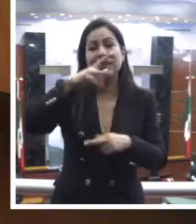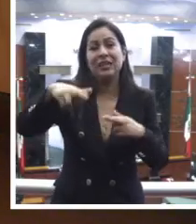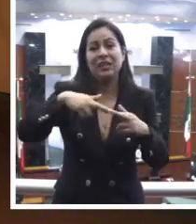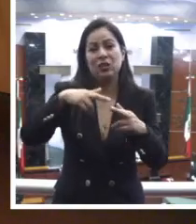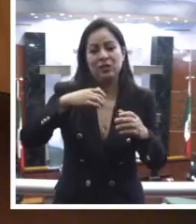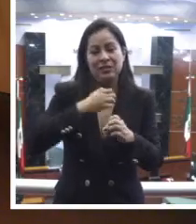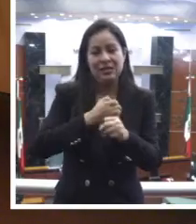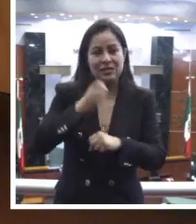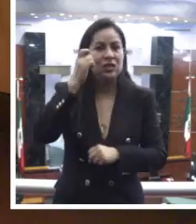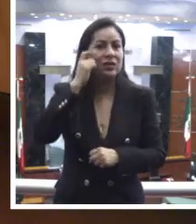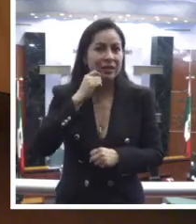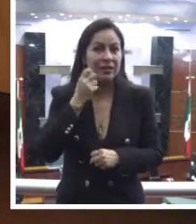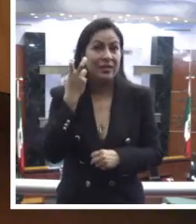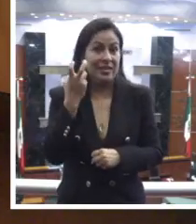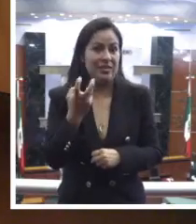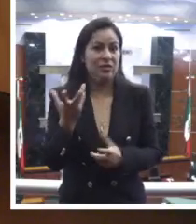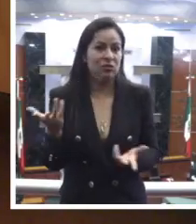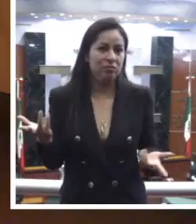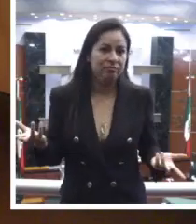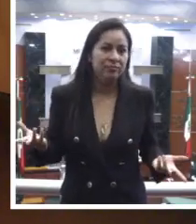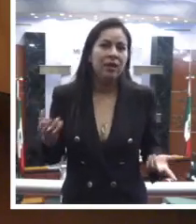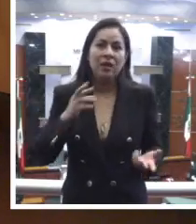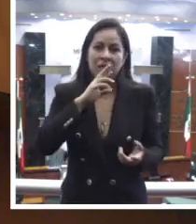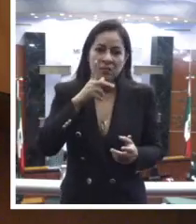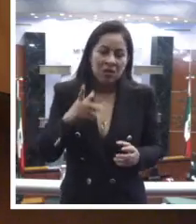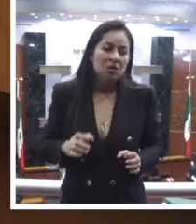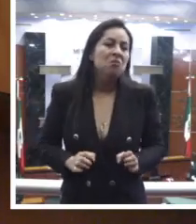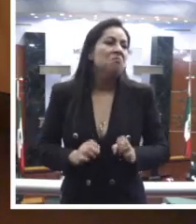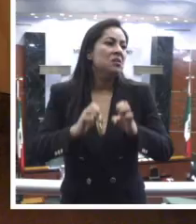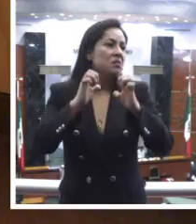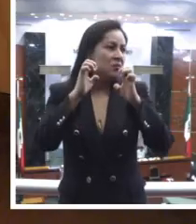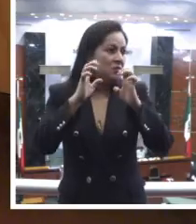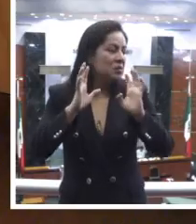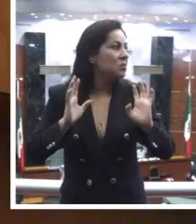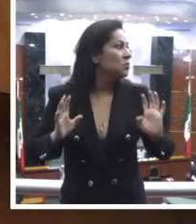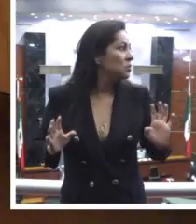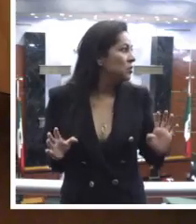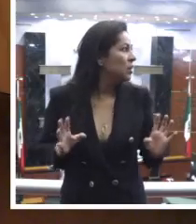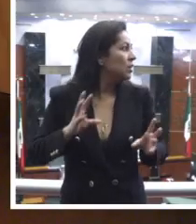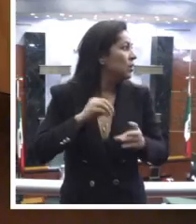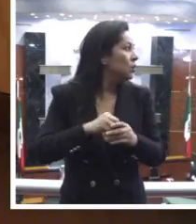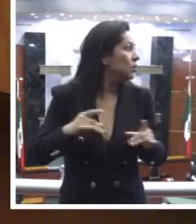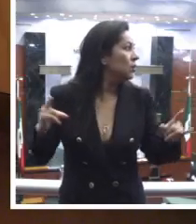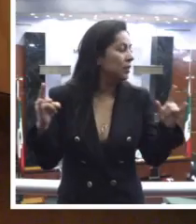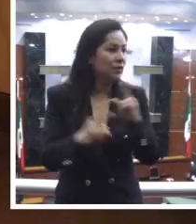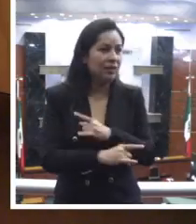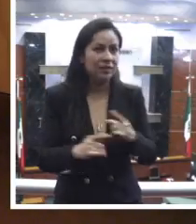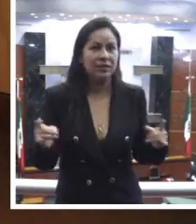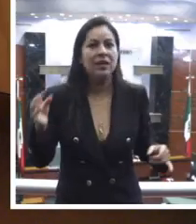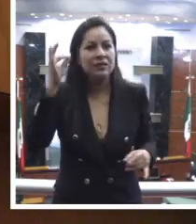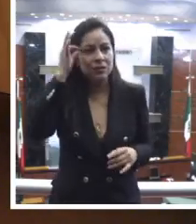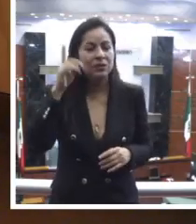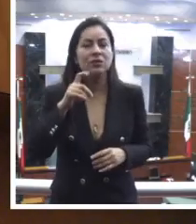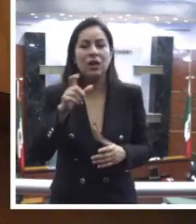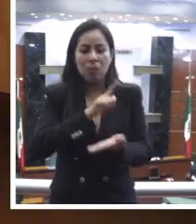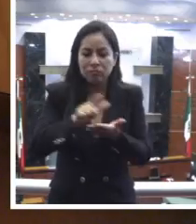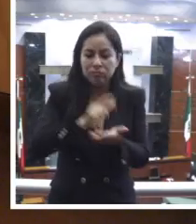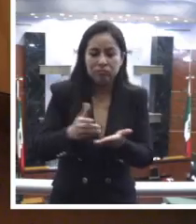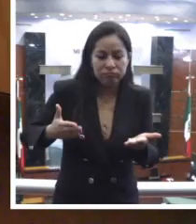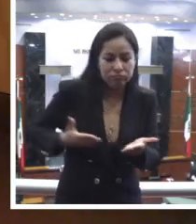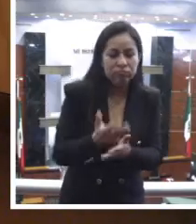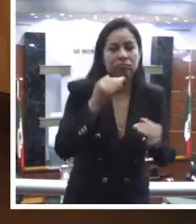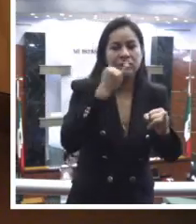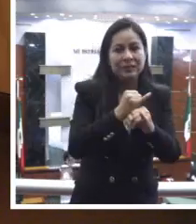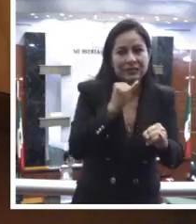del estado. Y en esto, pues, tenemos que mejorar la infraestructura, incluyendo carreteras, puentes, servicios de agua, saneamiento, acceso a